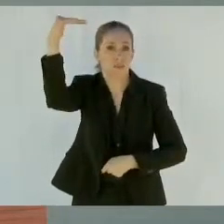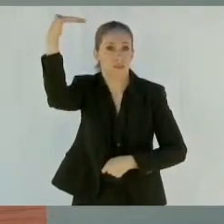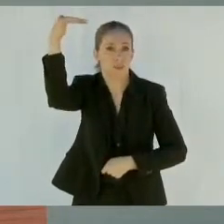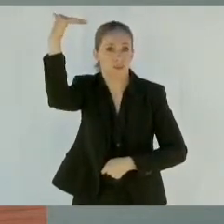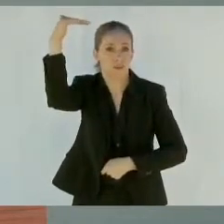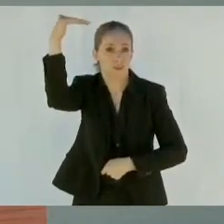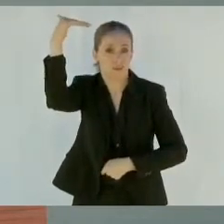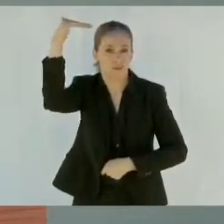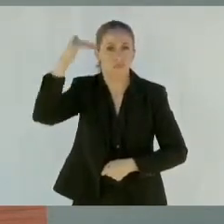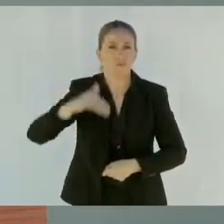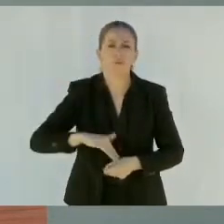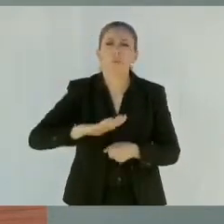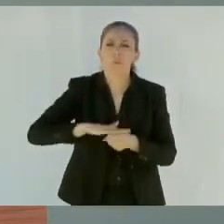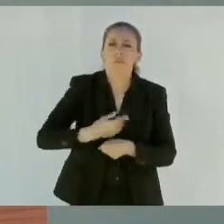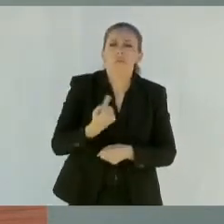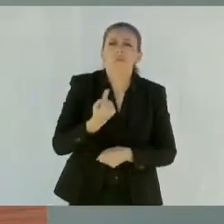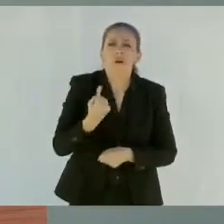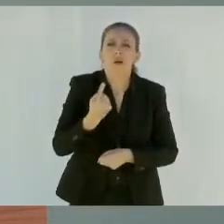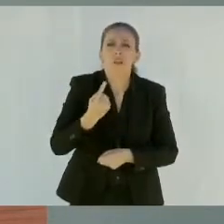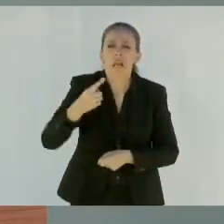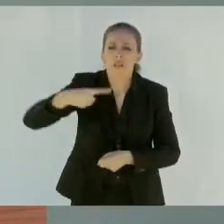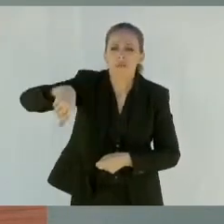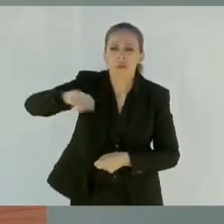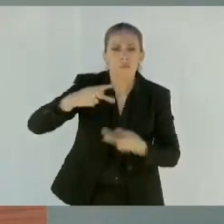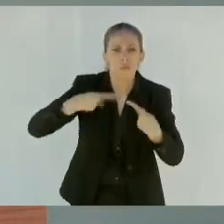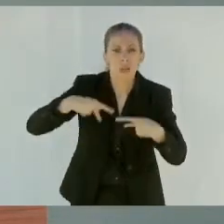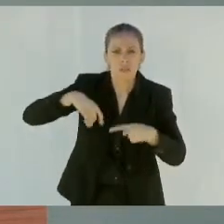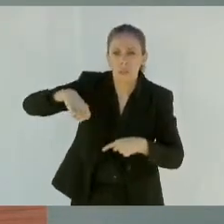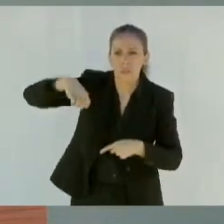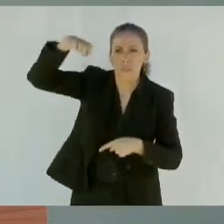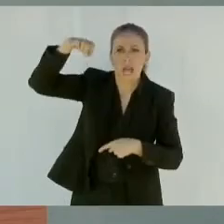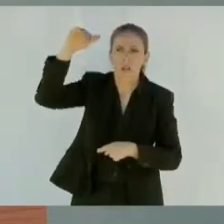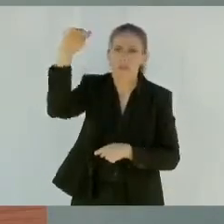los adultos mayores? Darles prioridad.